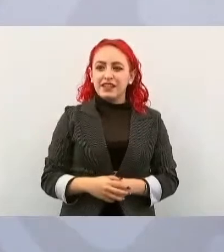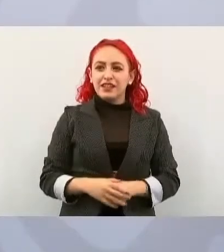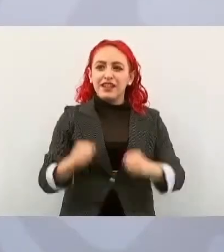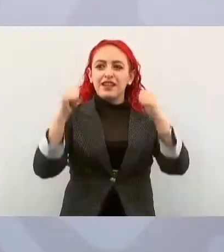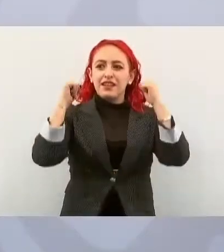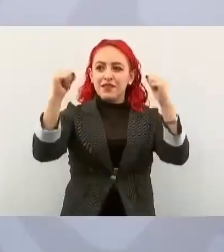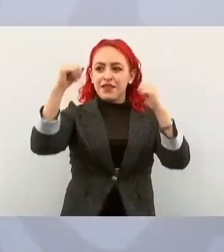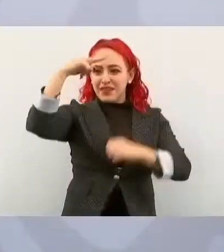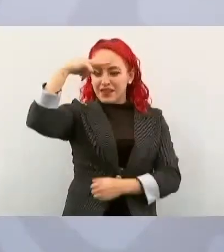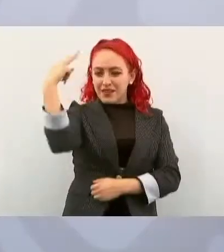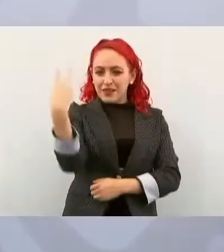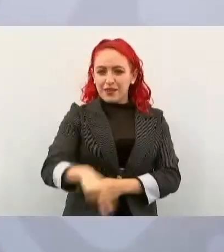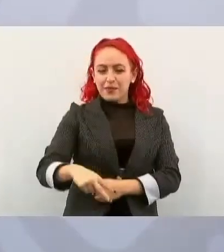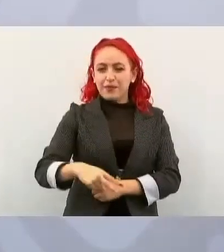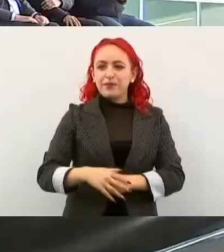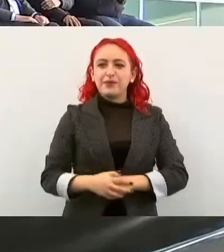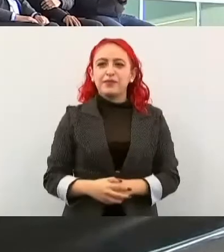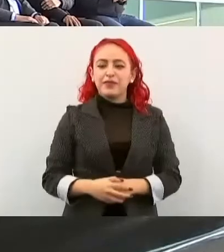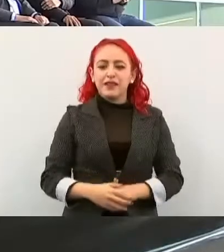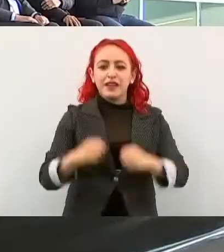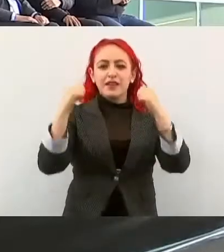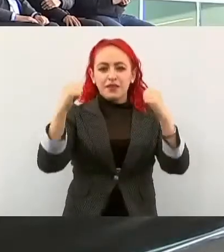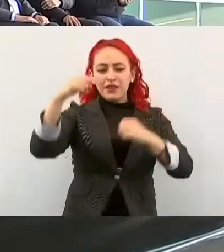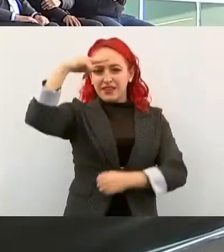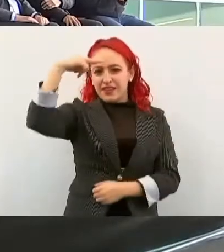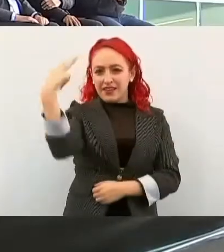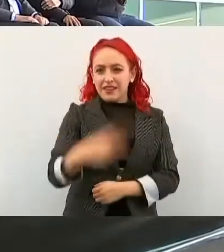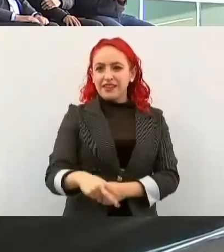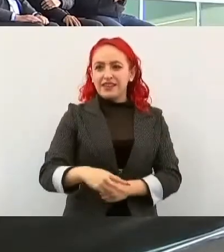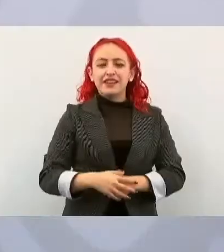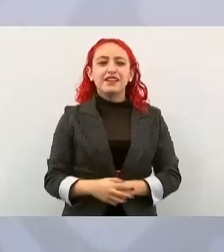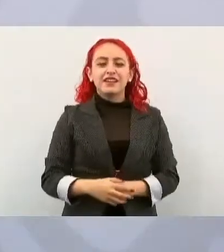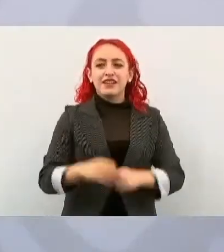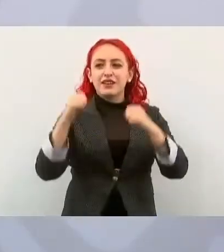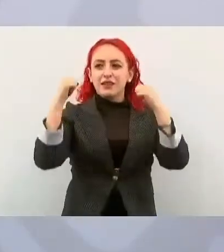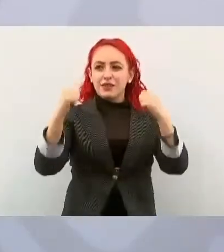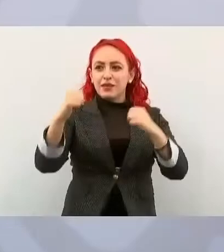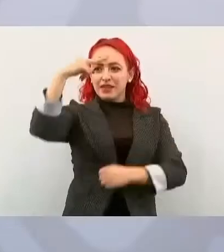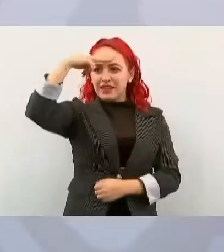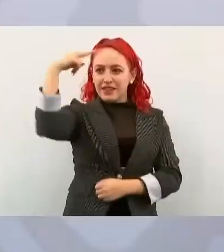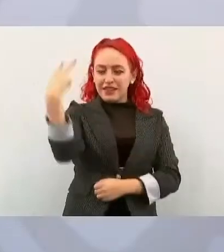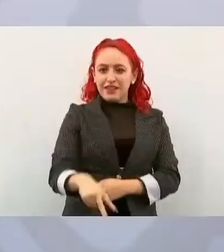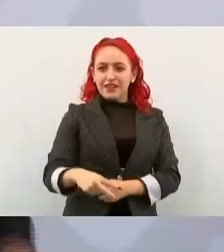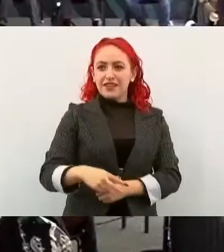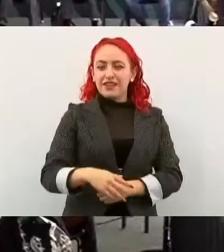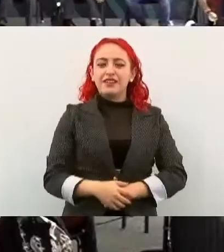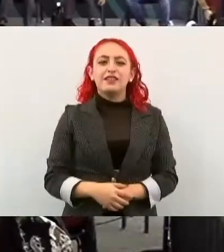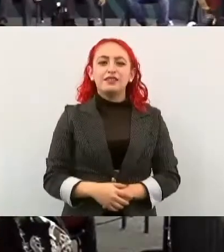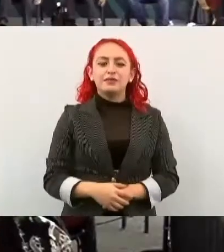¡Que viva México! ¡Viva México! ¡Viva México!